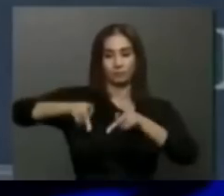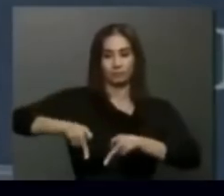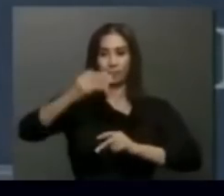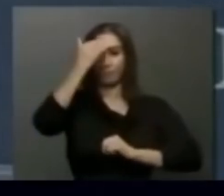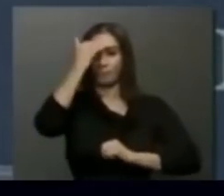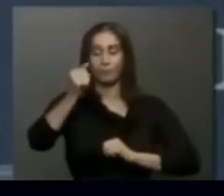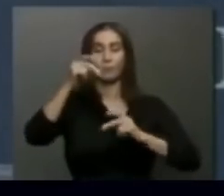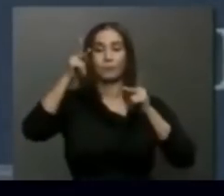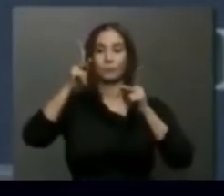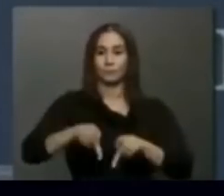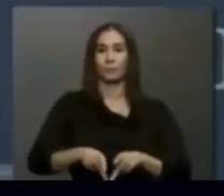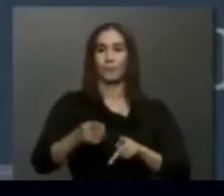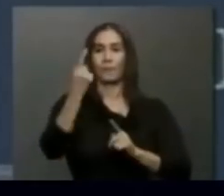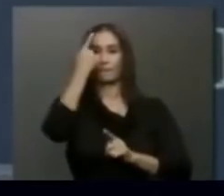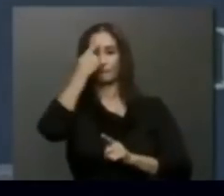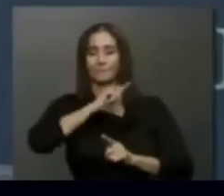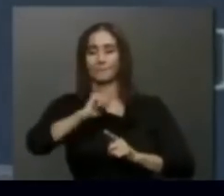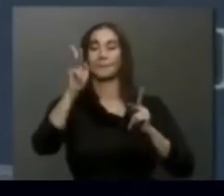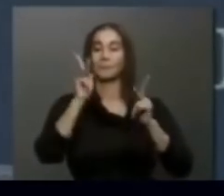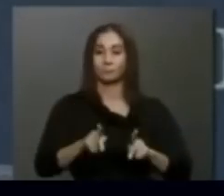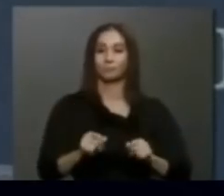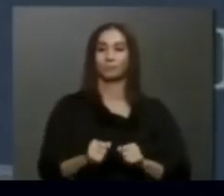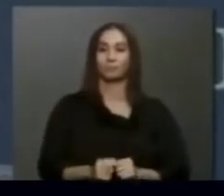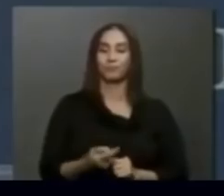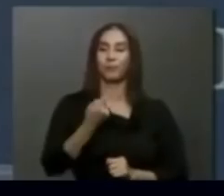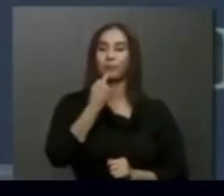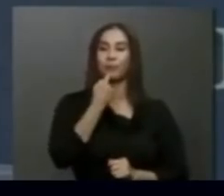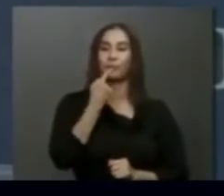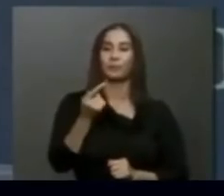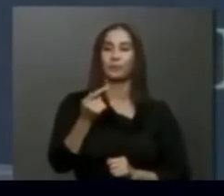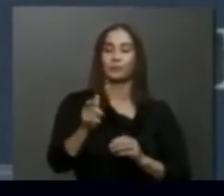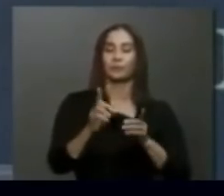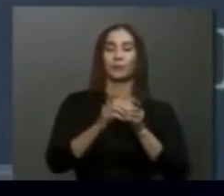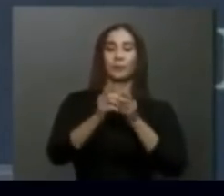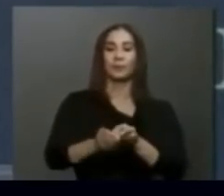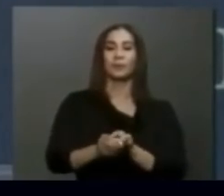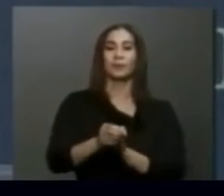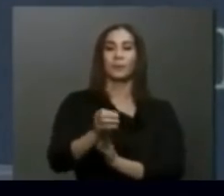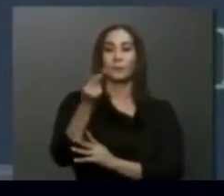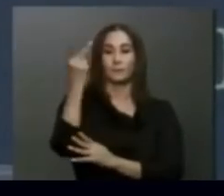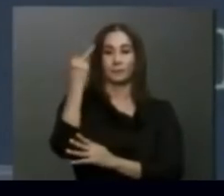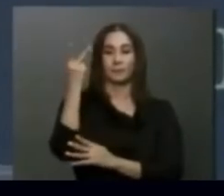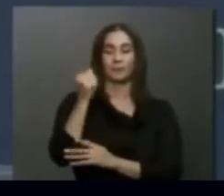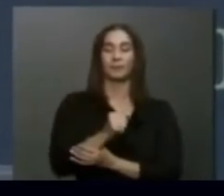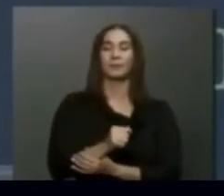por la gente y para la gente, como decía nuestro líder José Francisco Peña Gómez.